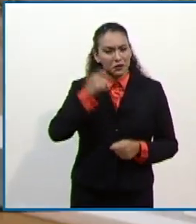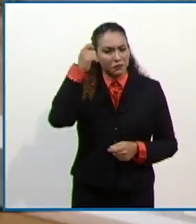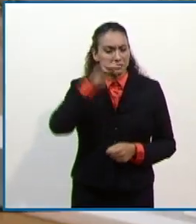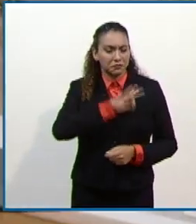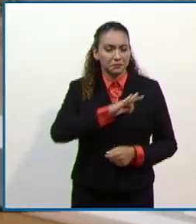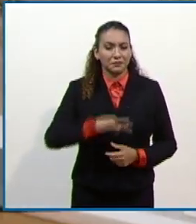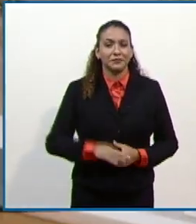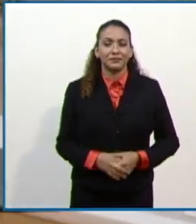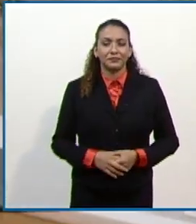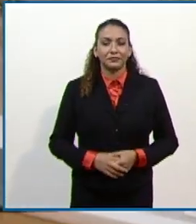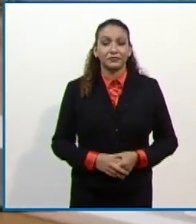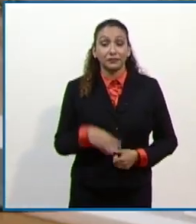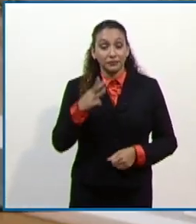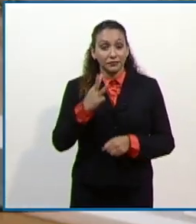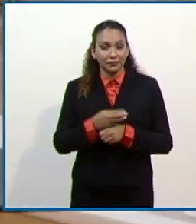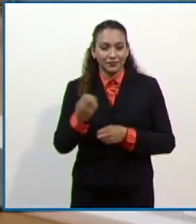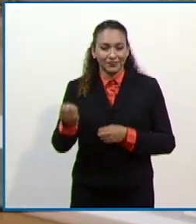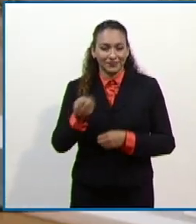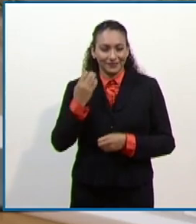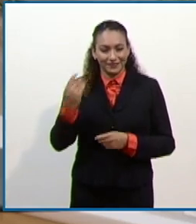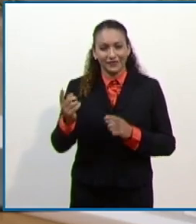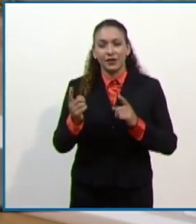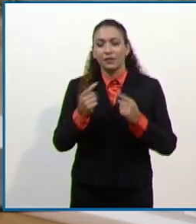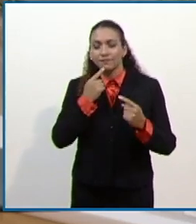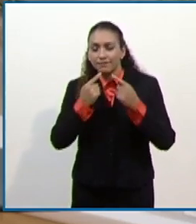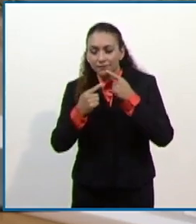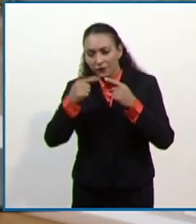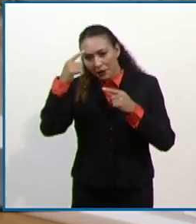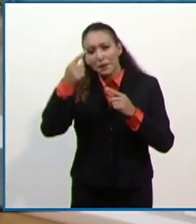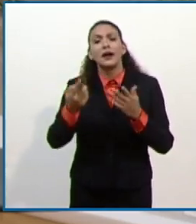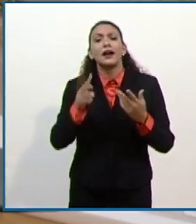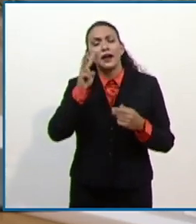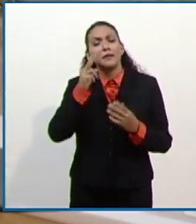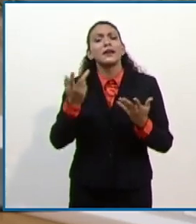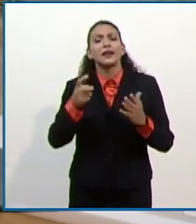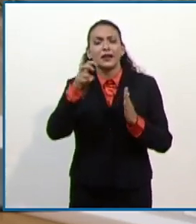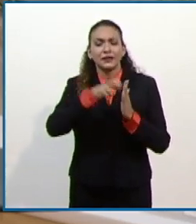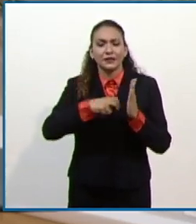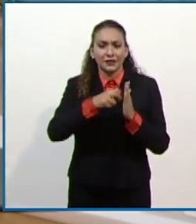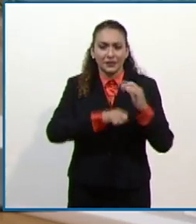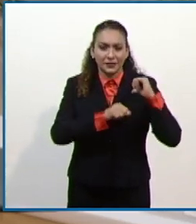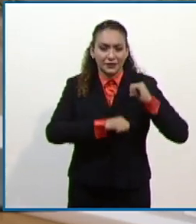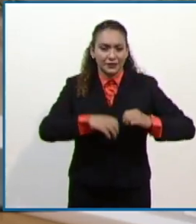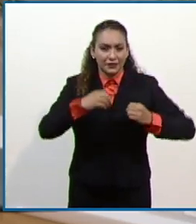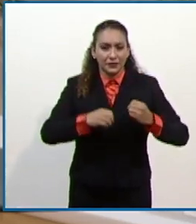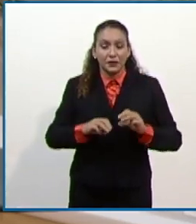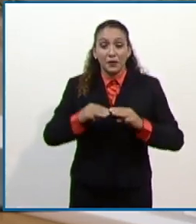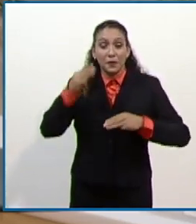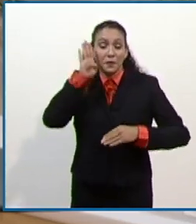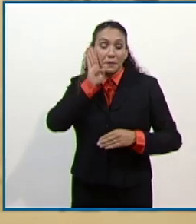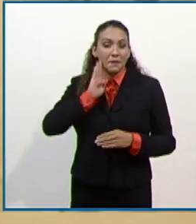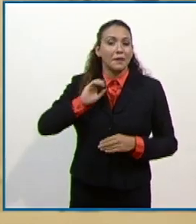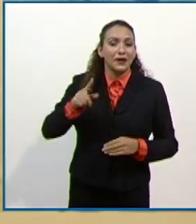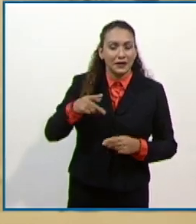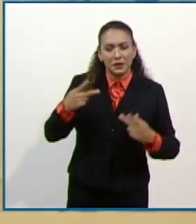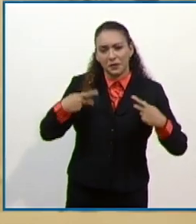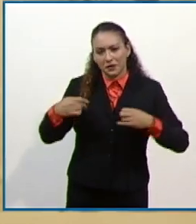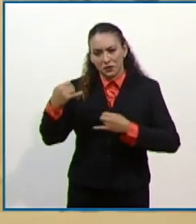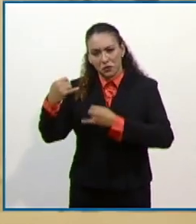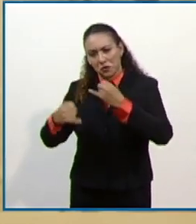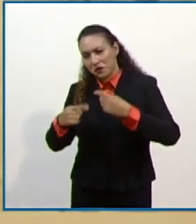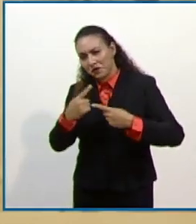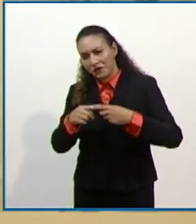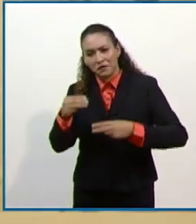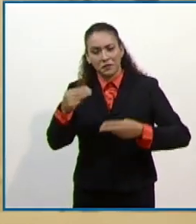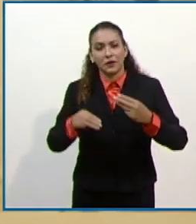Y durante el tercer foro de los diálogos nacionales sobre la reforma constitucional al Poder Judicial, magistrados y servidores públicos de la Judicatura